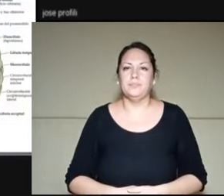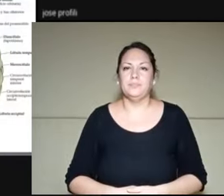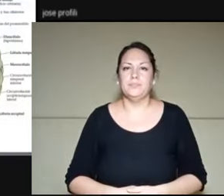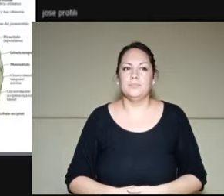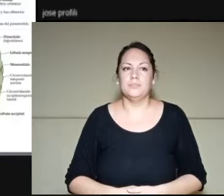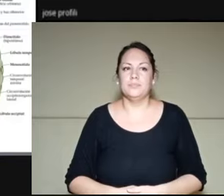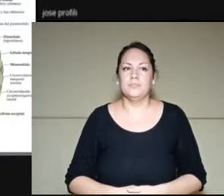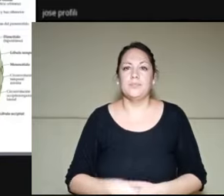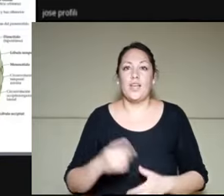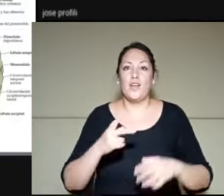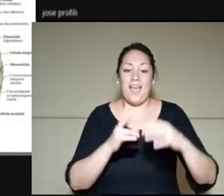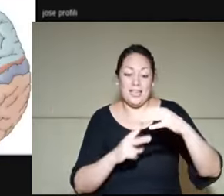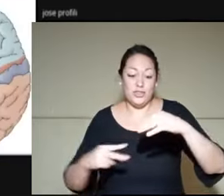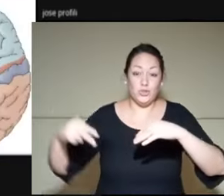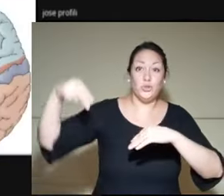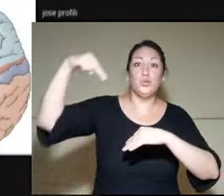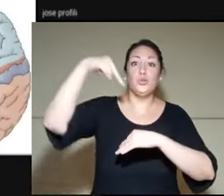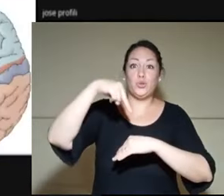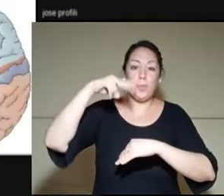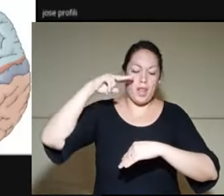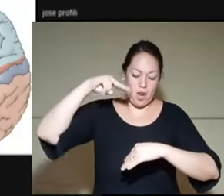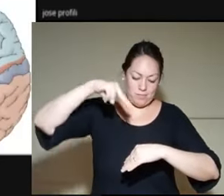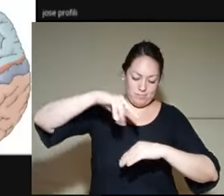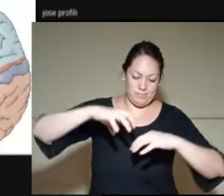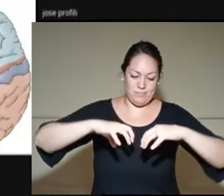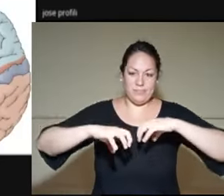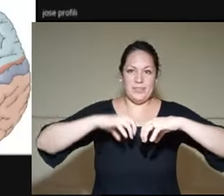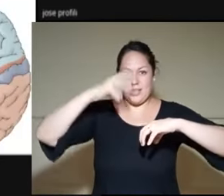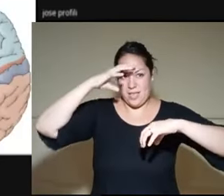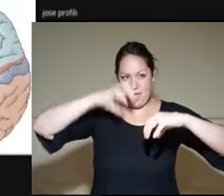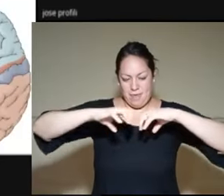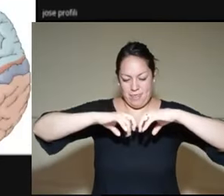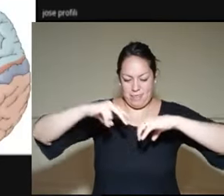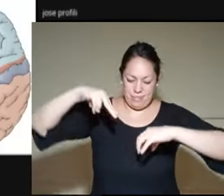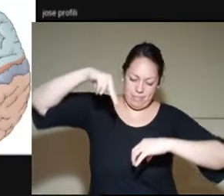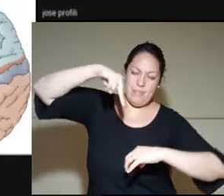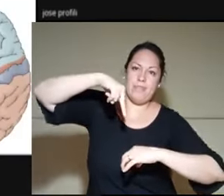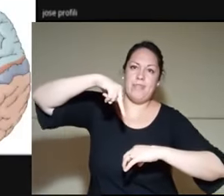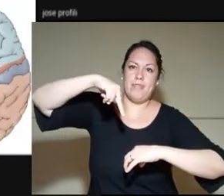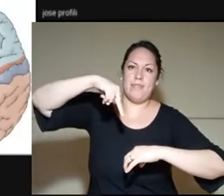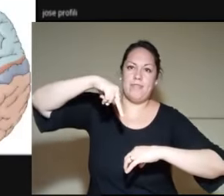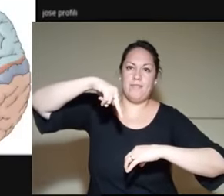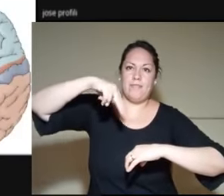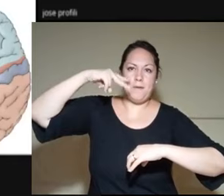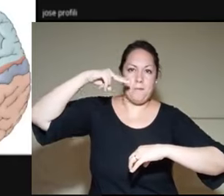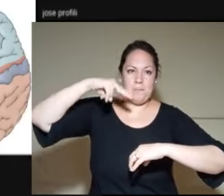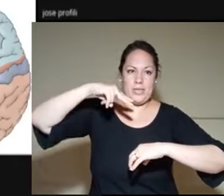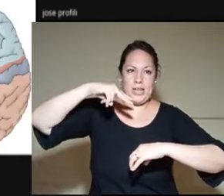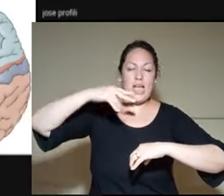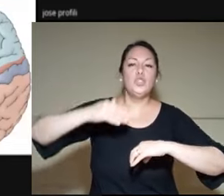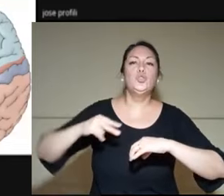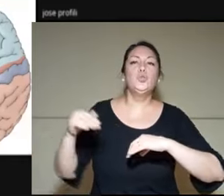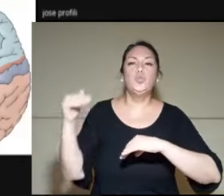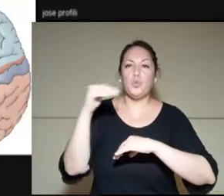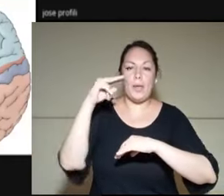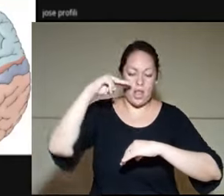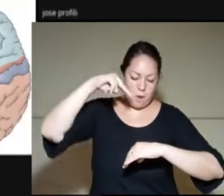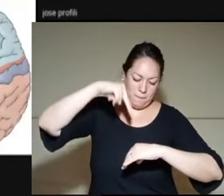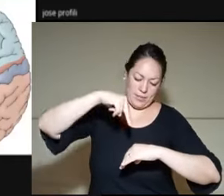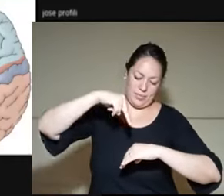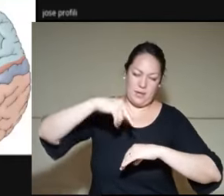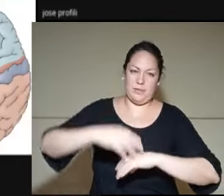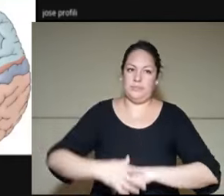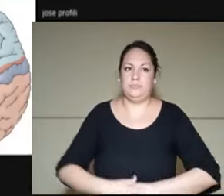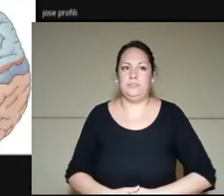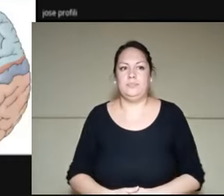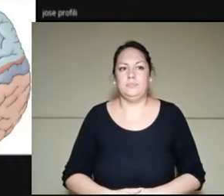encéfalo. Ahora al revés, nos vamos a verlo desde arriba, lo estamos viendo desde acá, desde arriba, nosotros estamos viéndolo desde